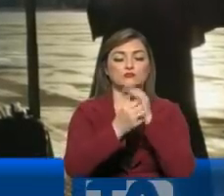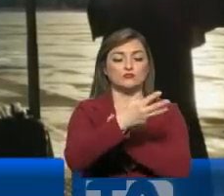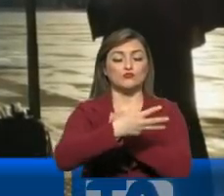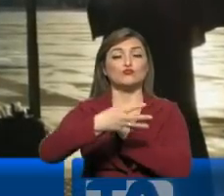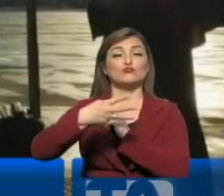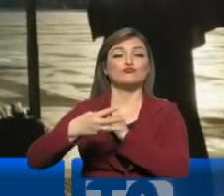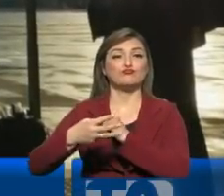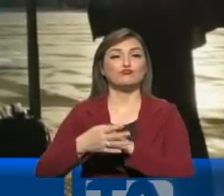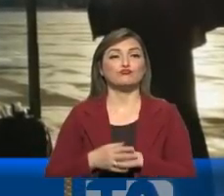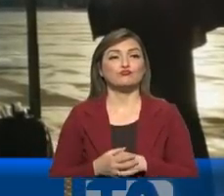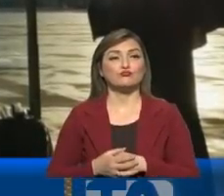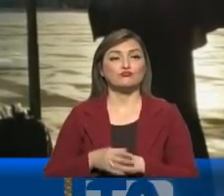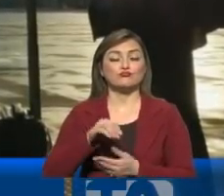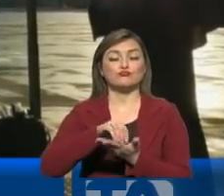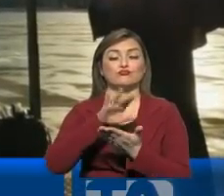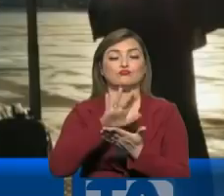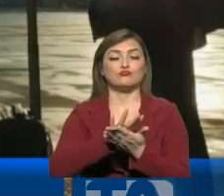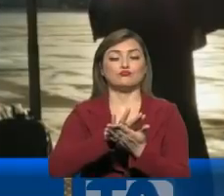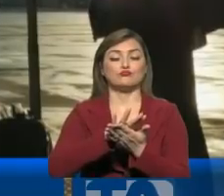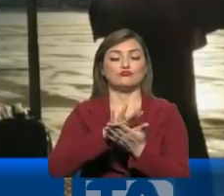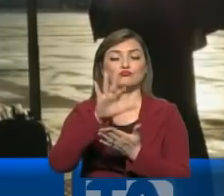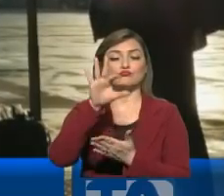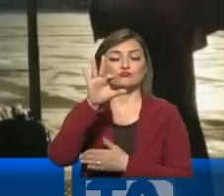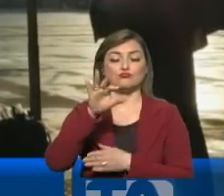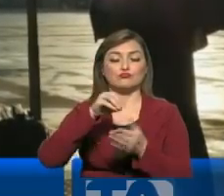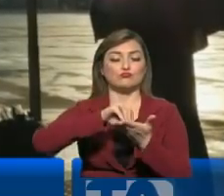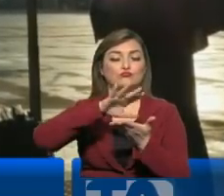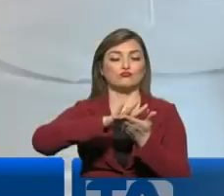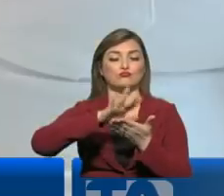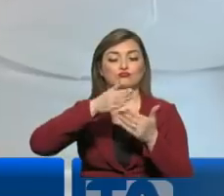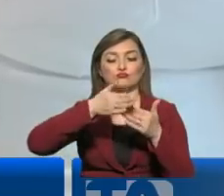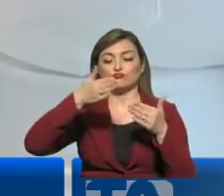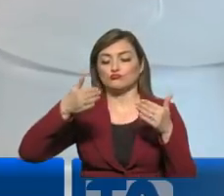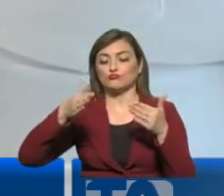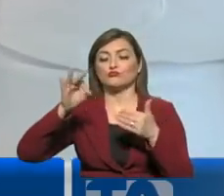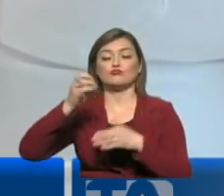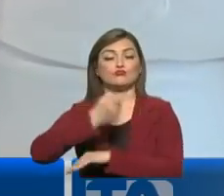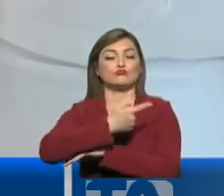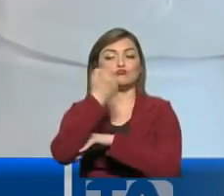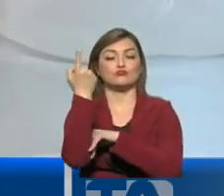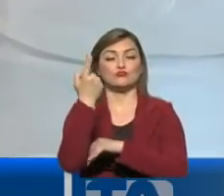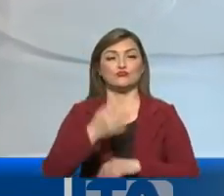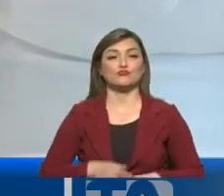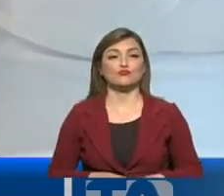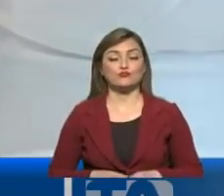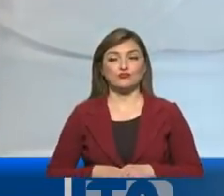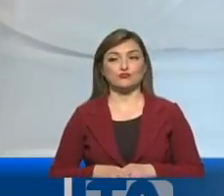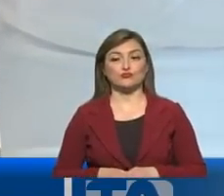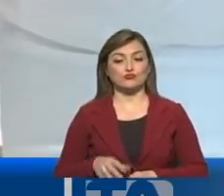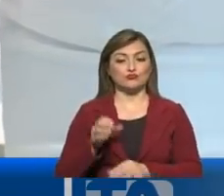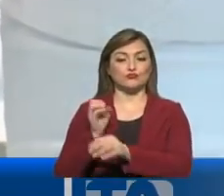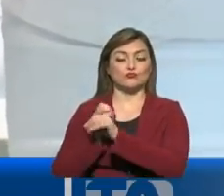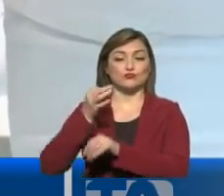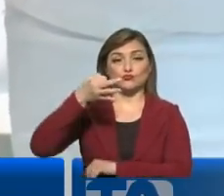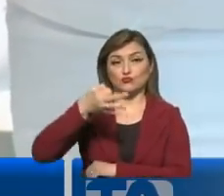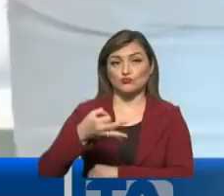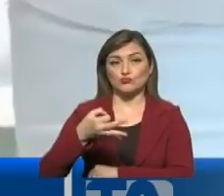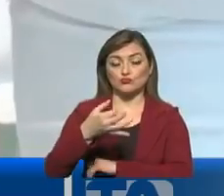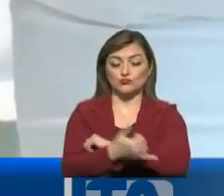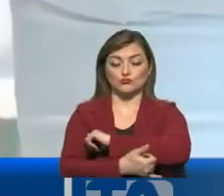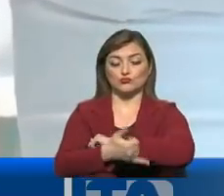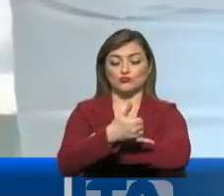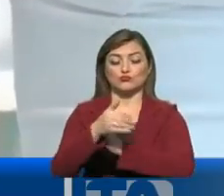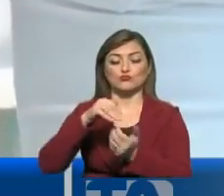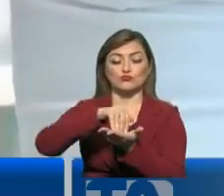Migratorio Andino entrará en vigencia en 90 días. Es vinculante, es decir, de obligatorio cumplimiento para los